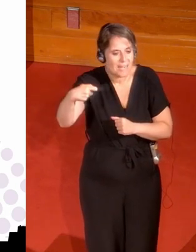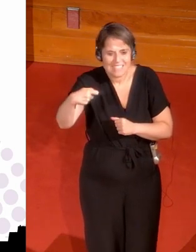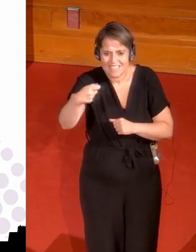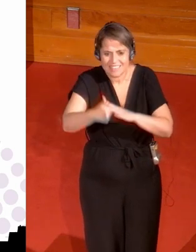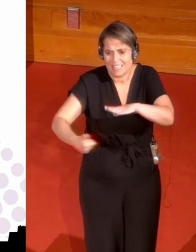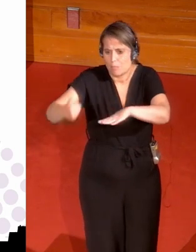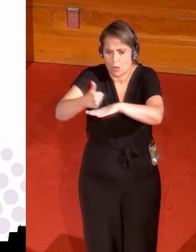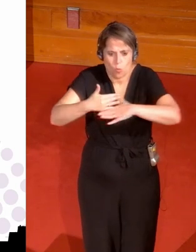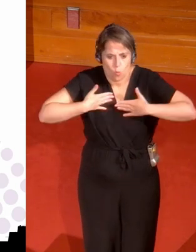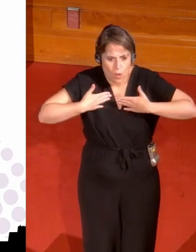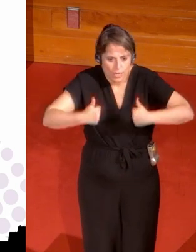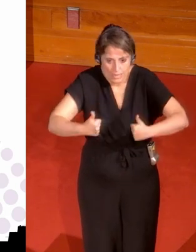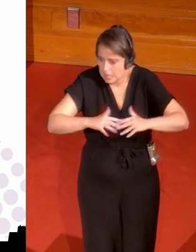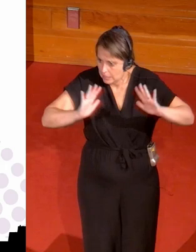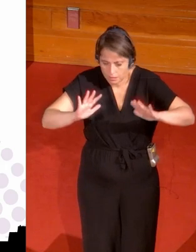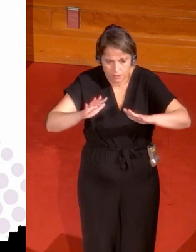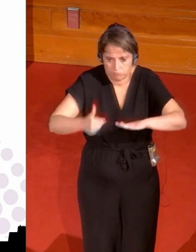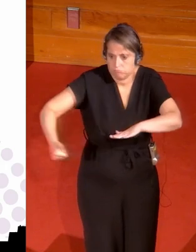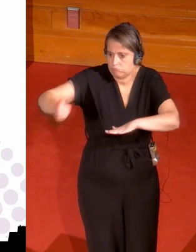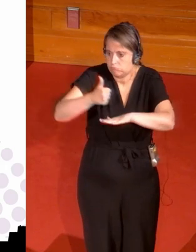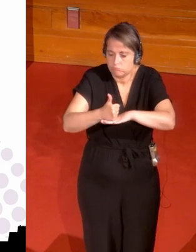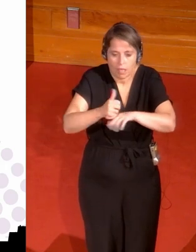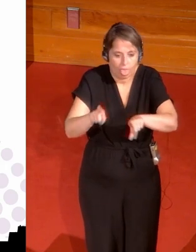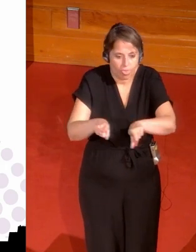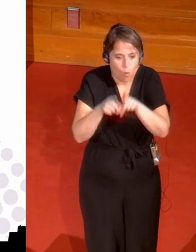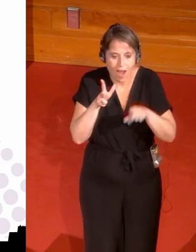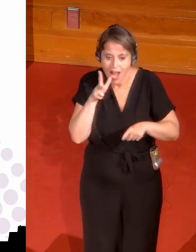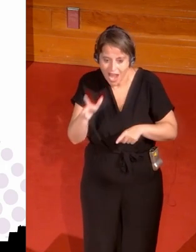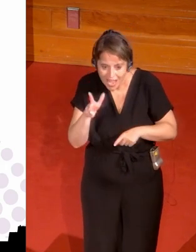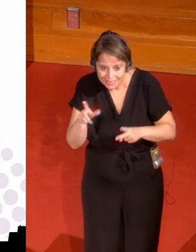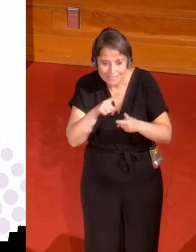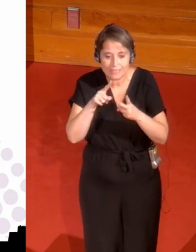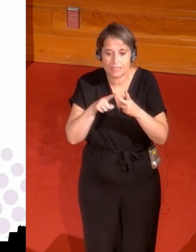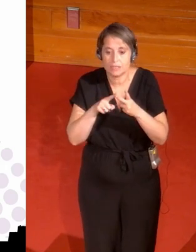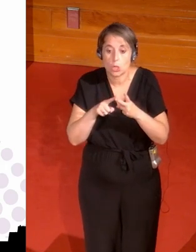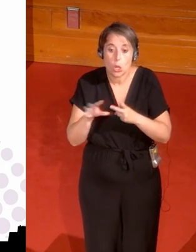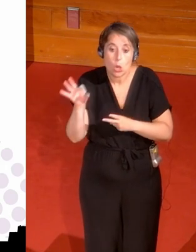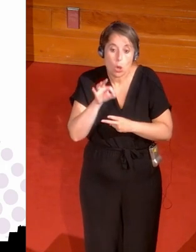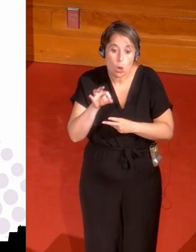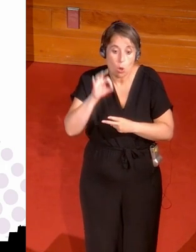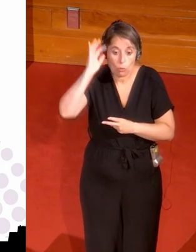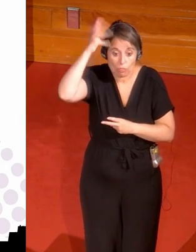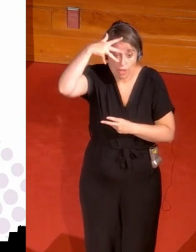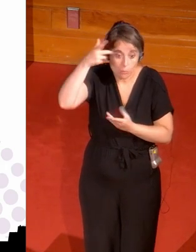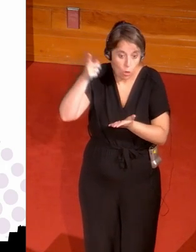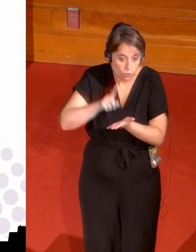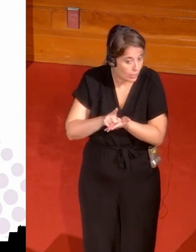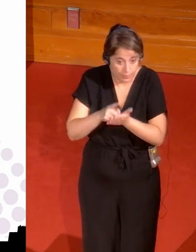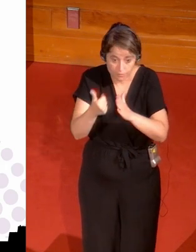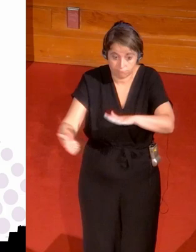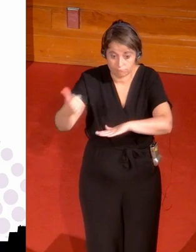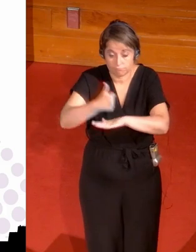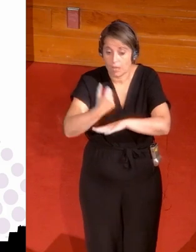salga en el caso que nos ocupa sea camala Harris O vuelva a ser Donald Trump el